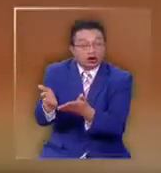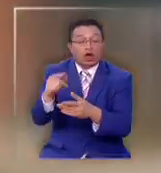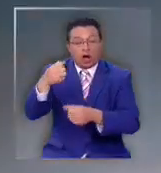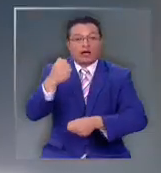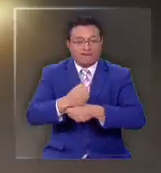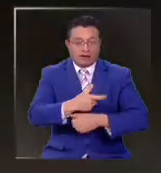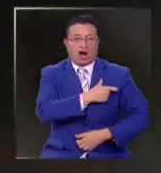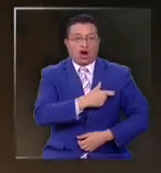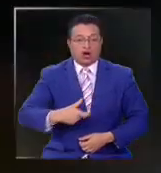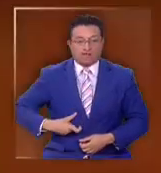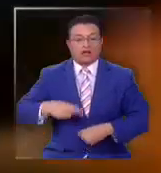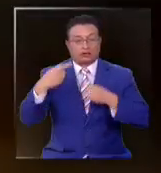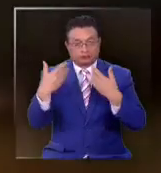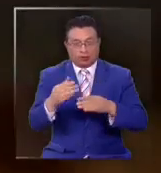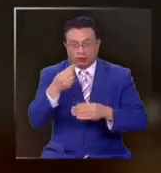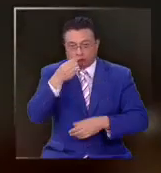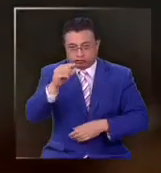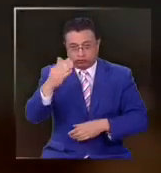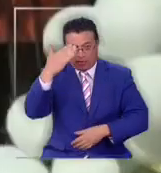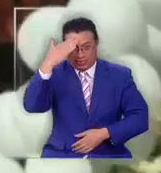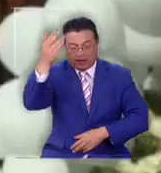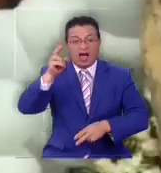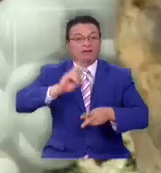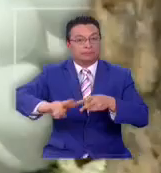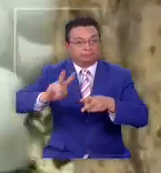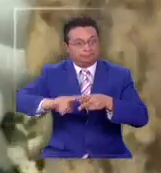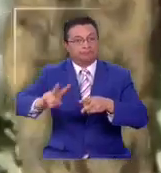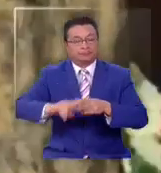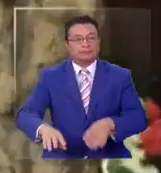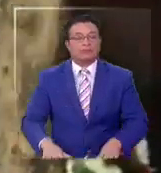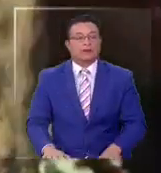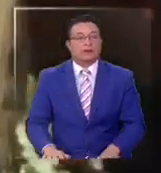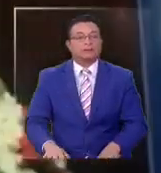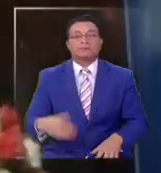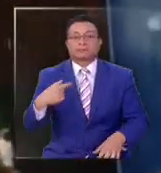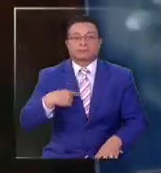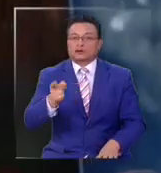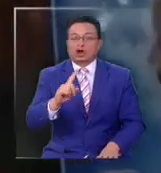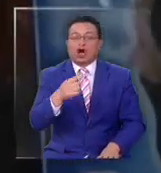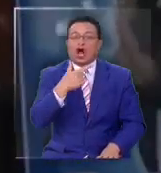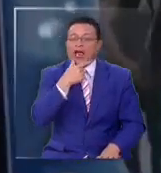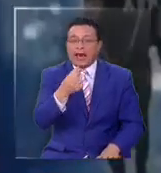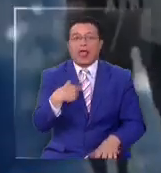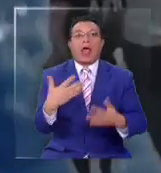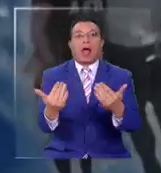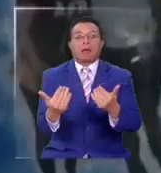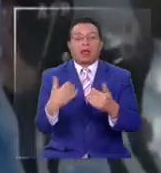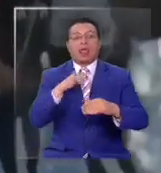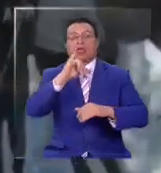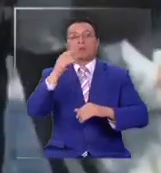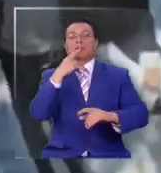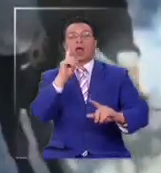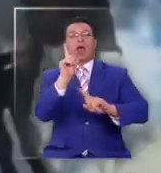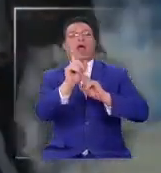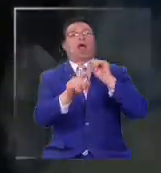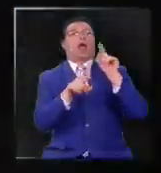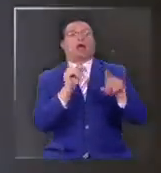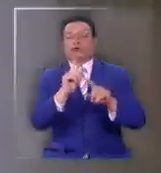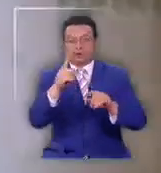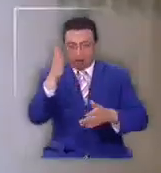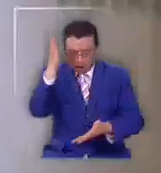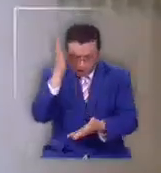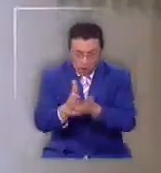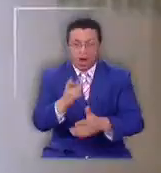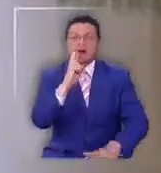el gobierno y que estaría listo en los próximos días. No queremos esperar a que se pueda reaccionar. Nosotros exigimos